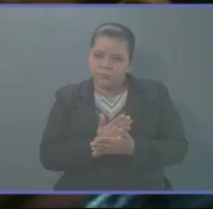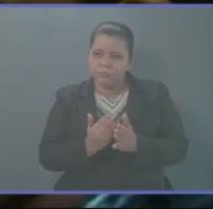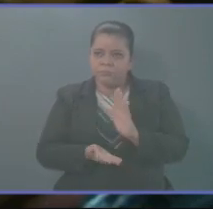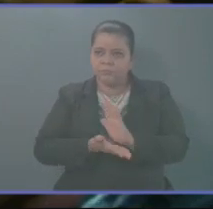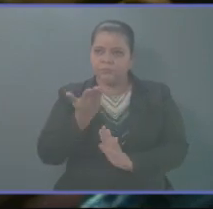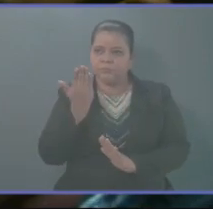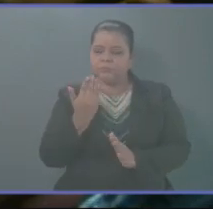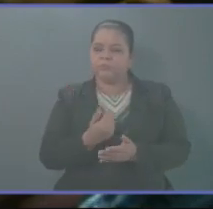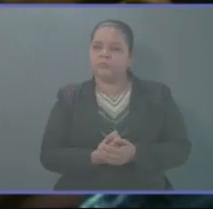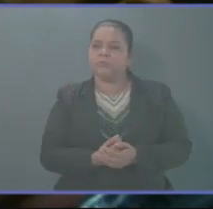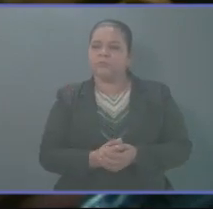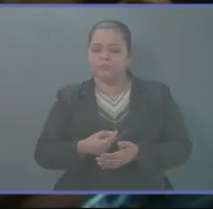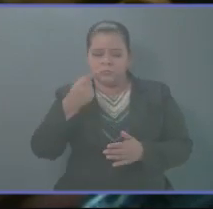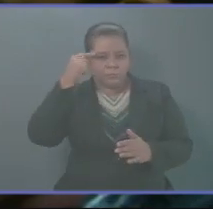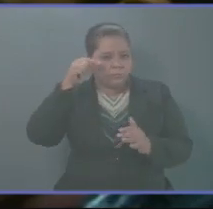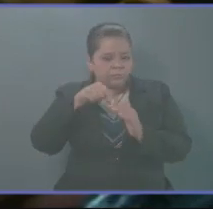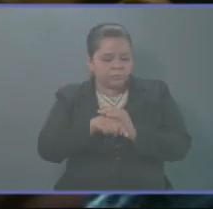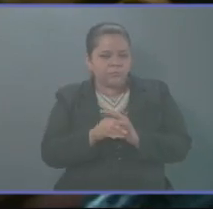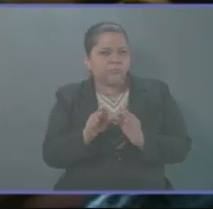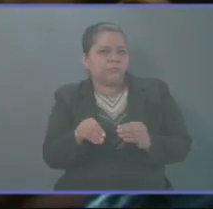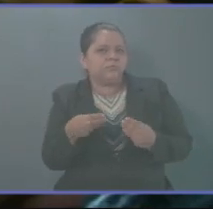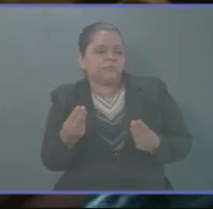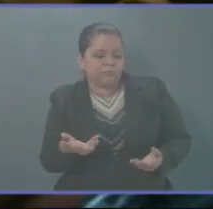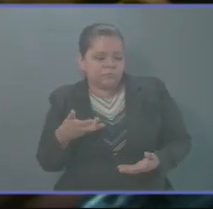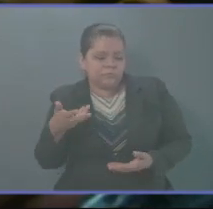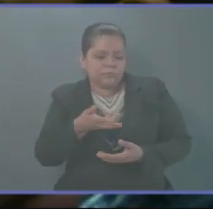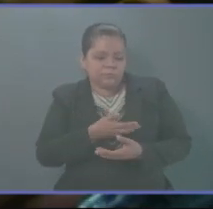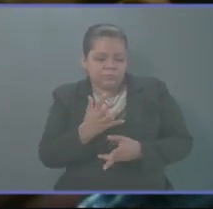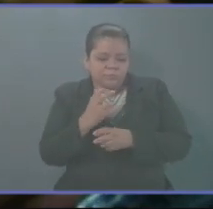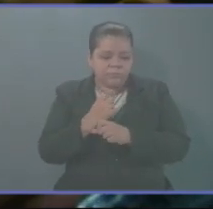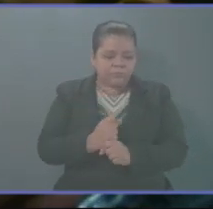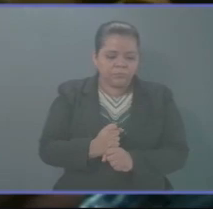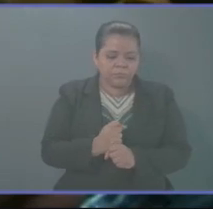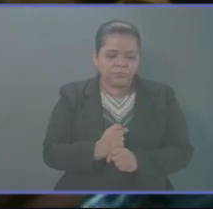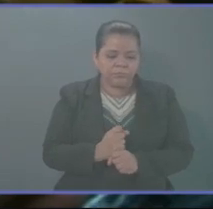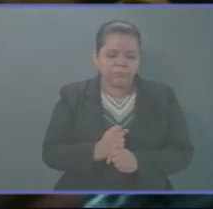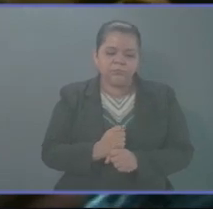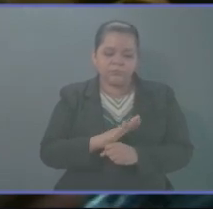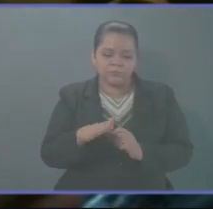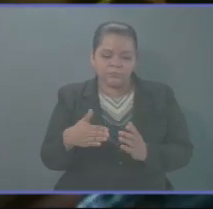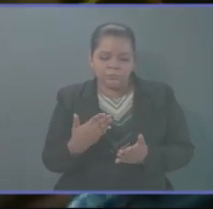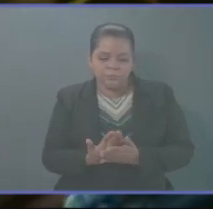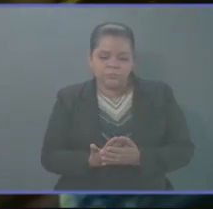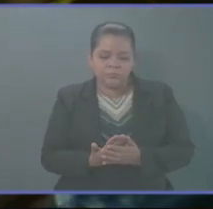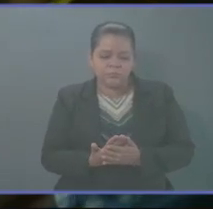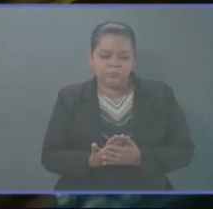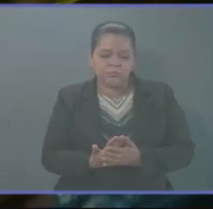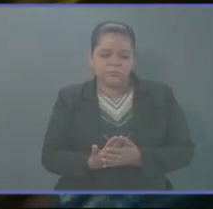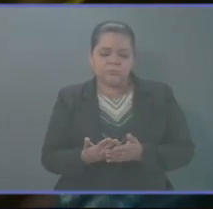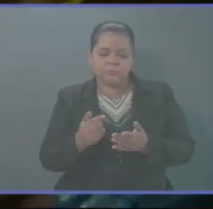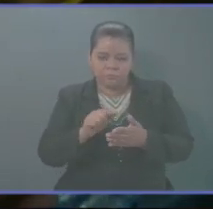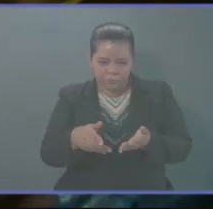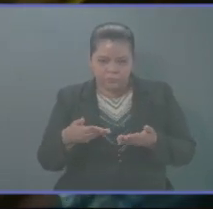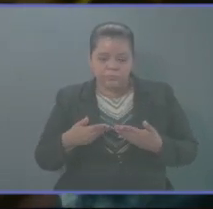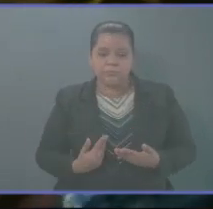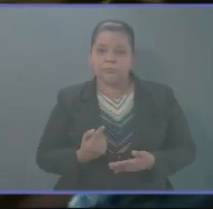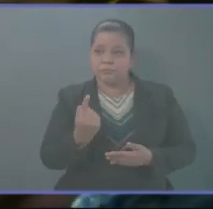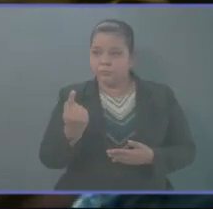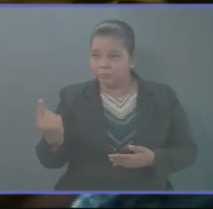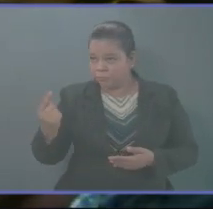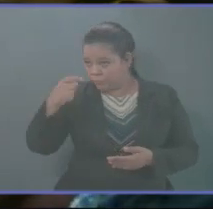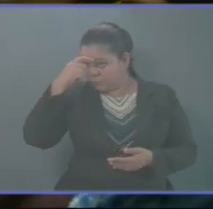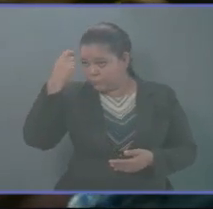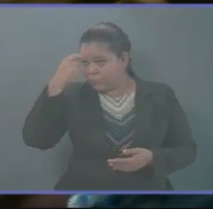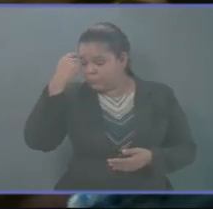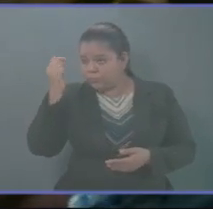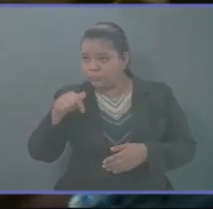más a fondo, de cómo podemos dar la garantía de la estabilidad laboral, los derechos laborales que se respeten en